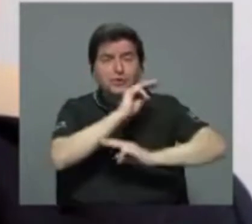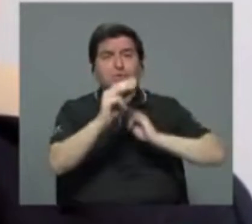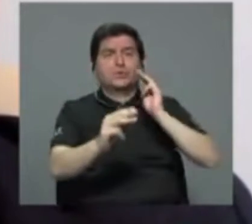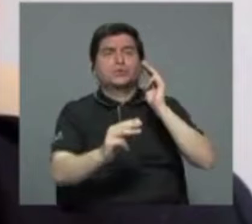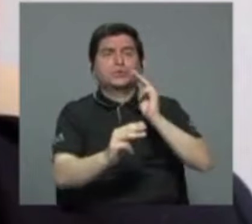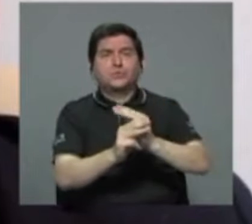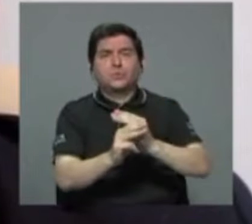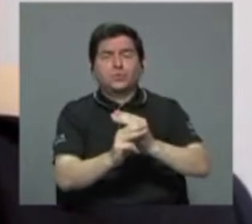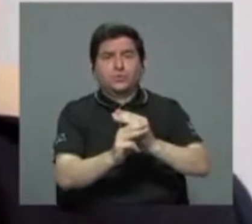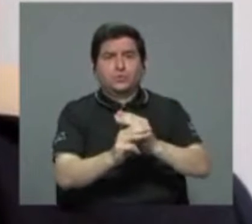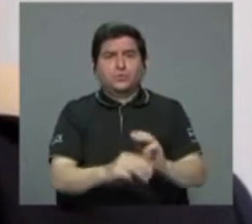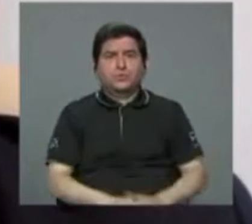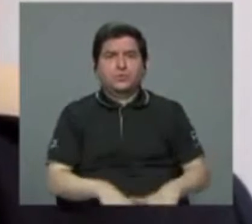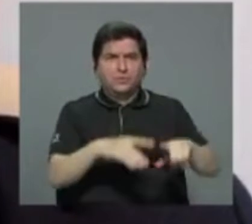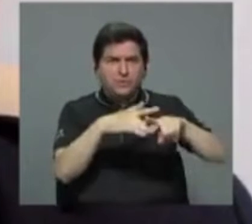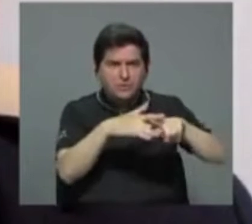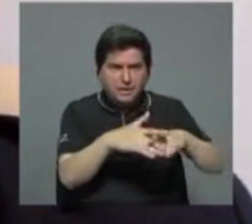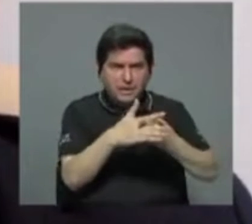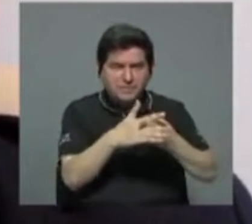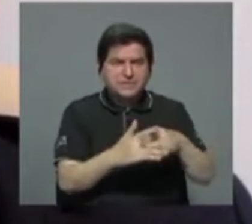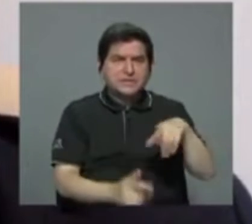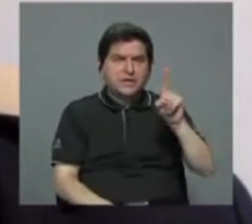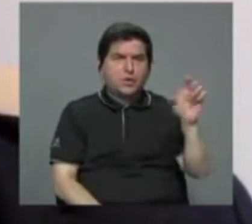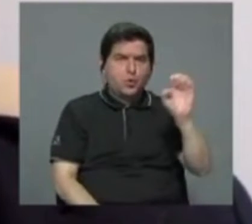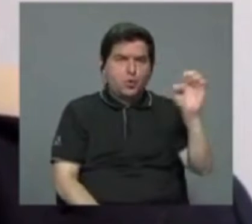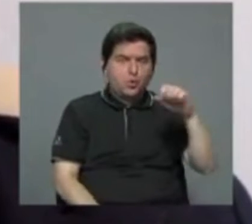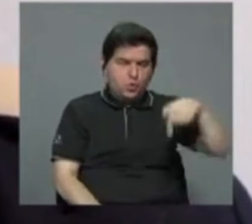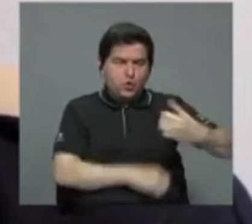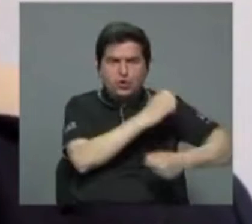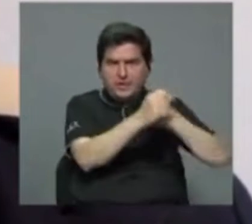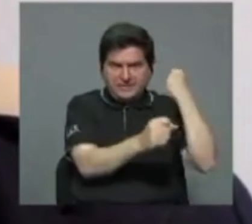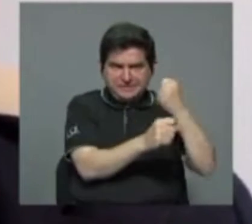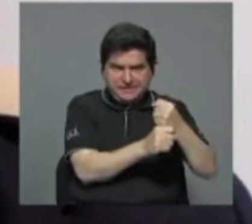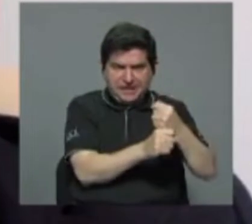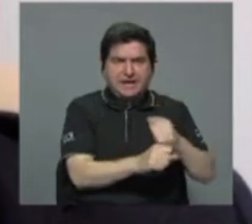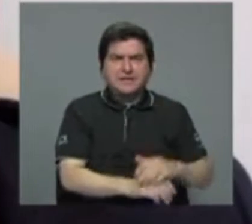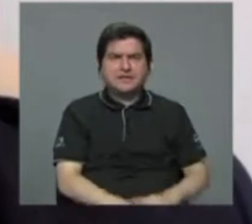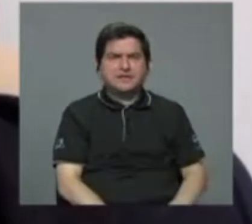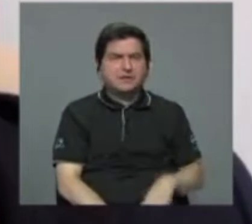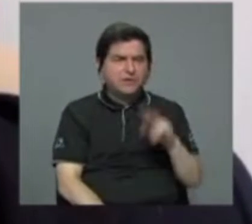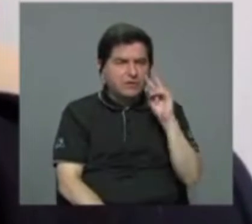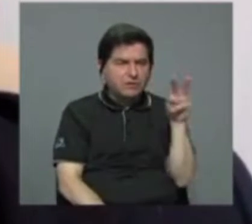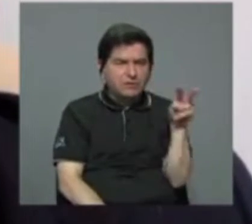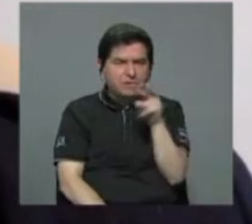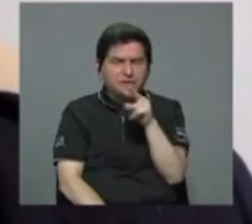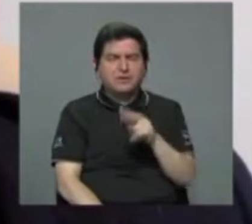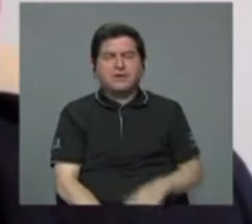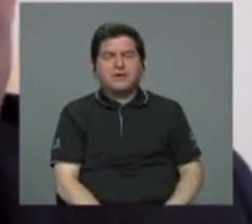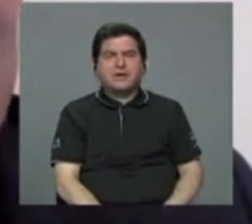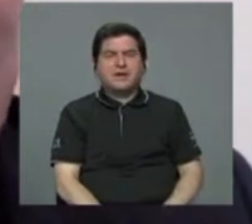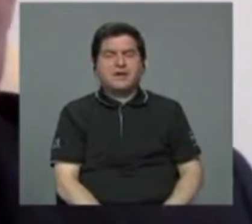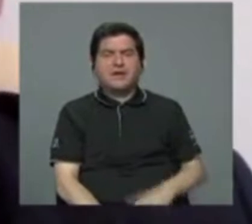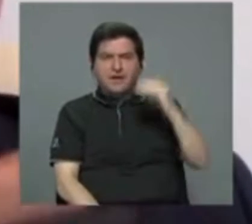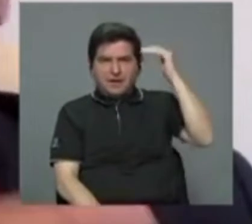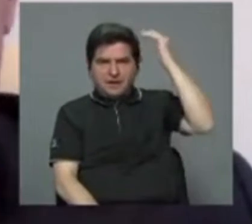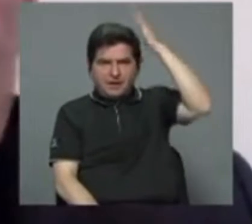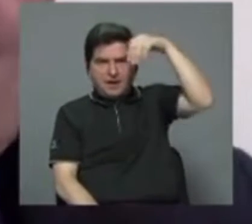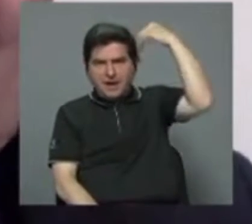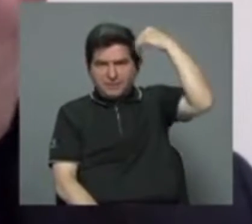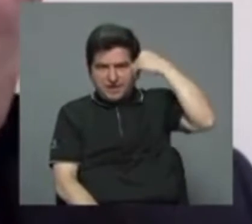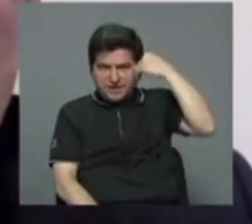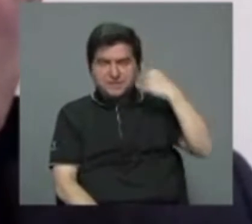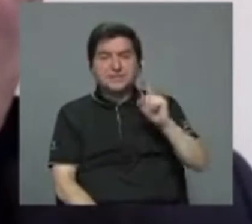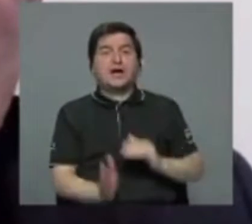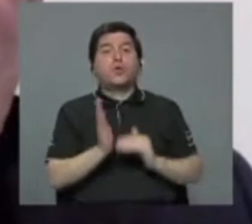cuando comenzamos el 1 de enero de este año y vemos como en Afganistán había 1 millón